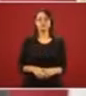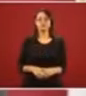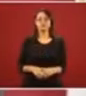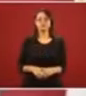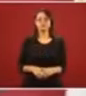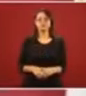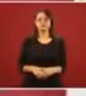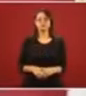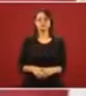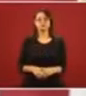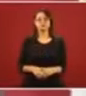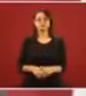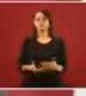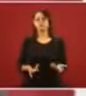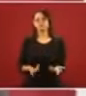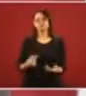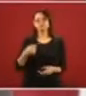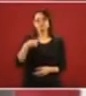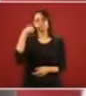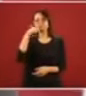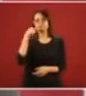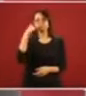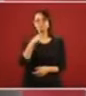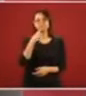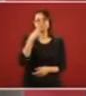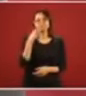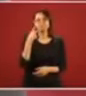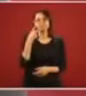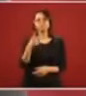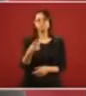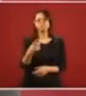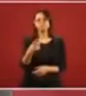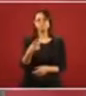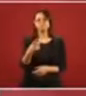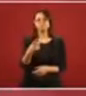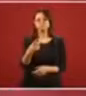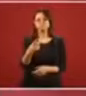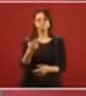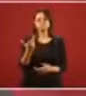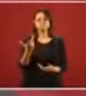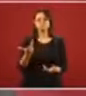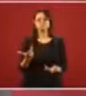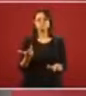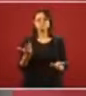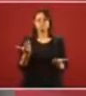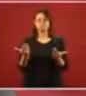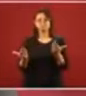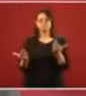Siempre he dicho que se mide